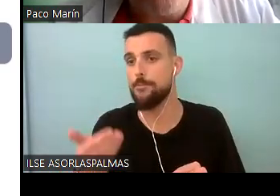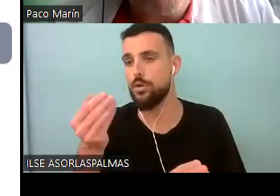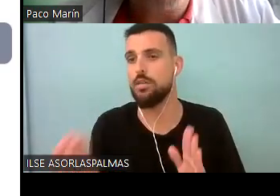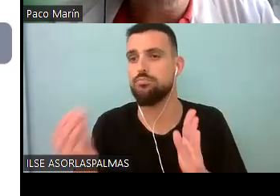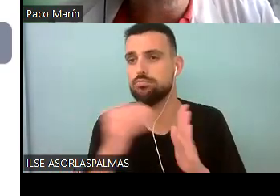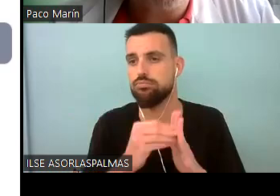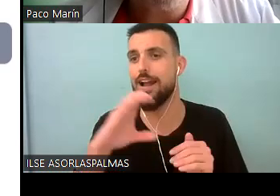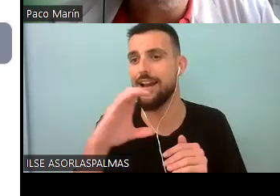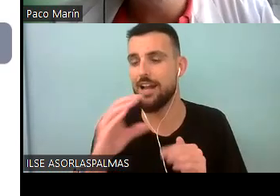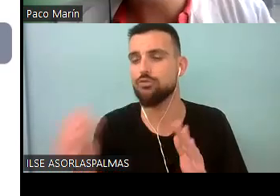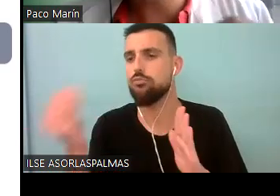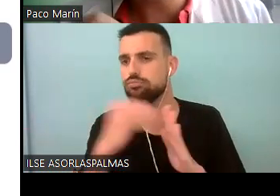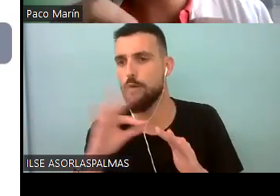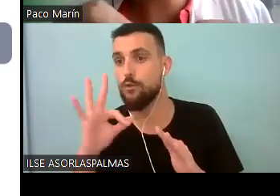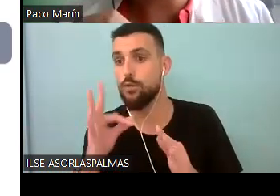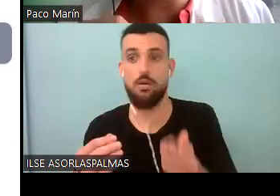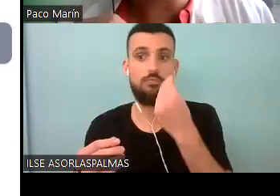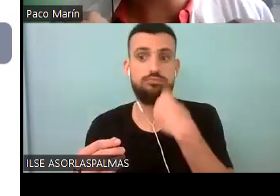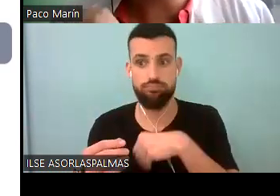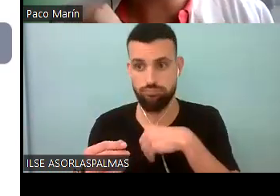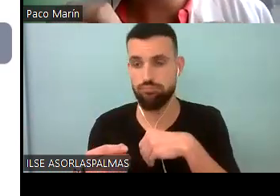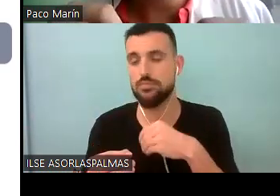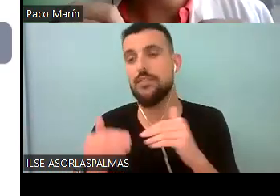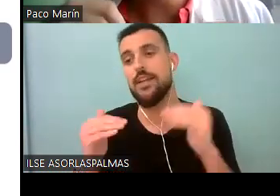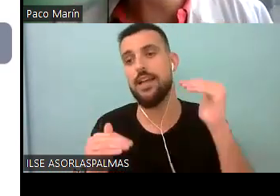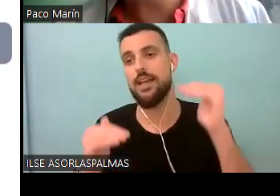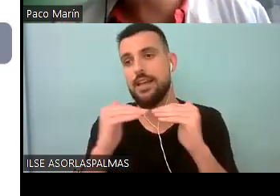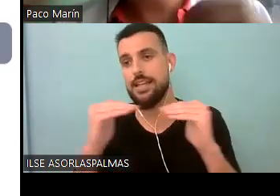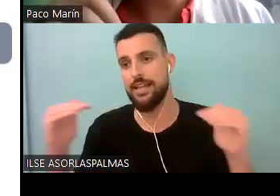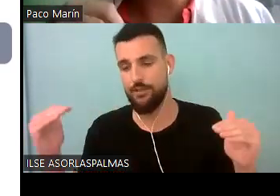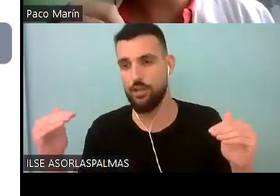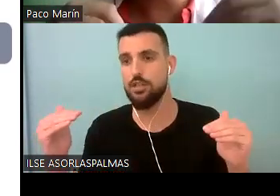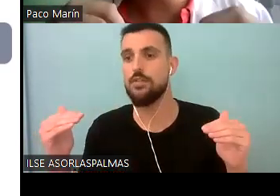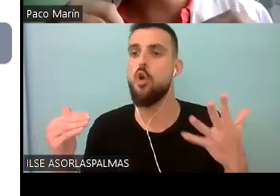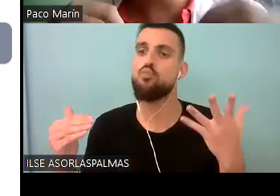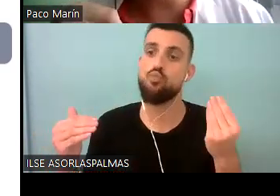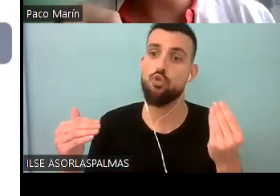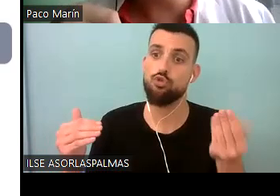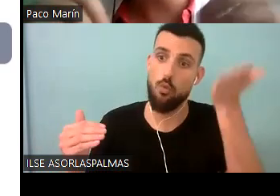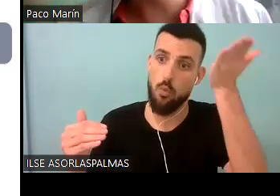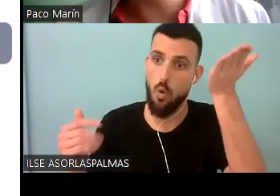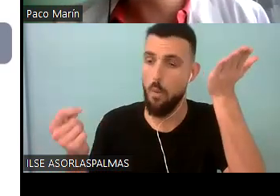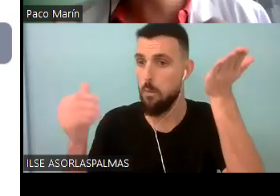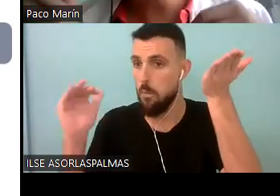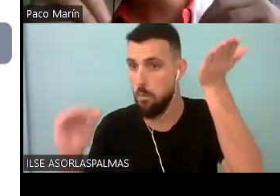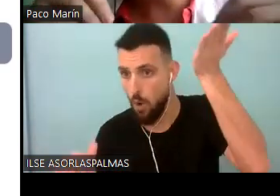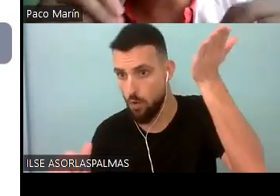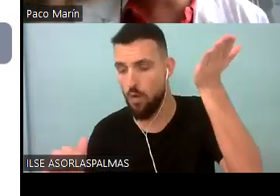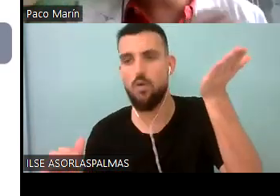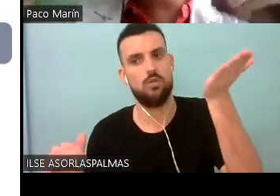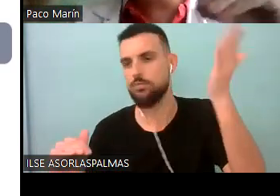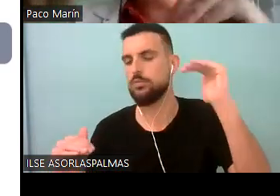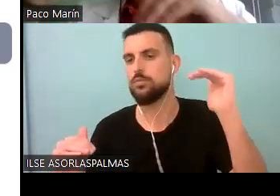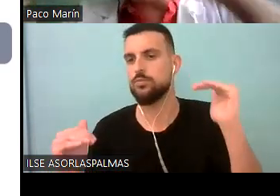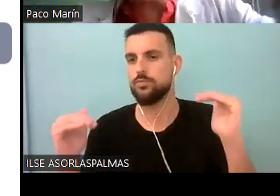calcio, fosfato a nivel del cuerpo es que el equilibrio sea adecuado, o sea, no meter mucho calcio y poco fosfato o mucho fosfato y poco zinc, porque si